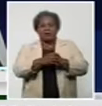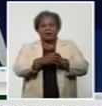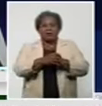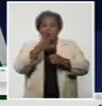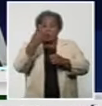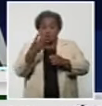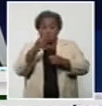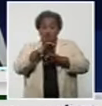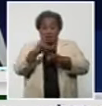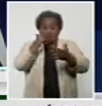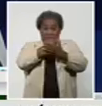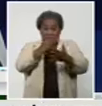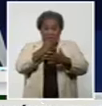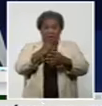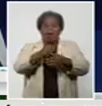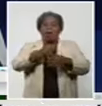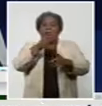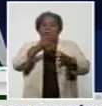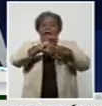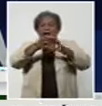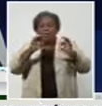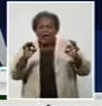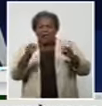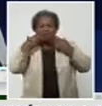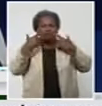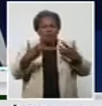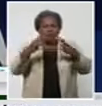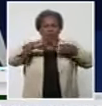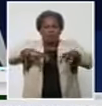diagnostica. Se acumulan ya